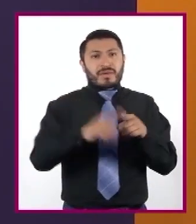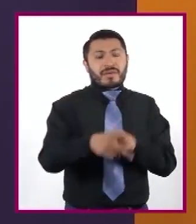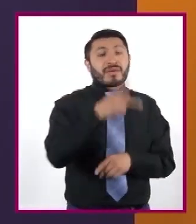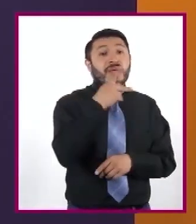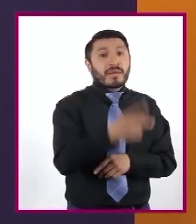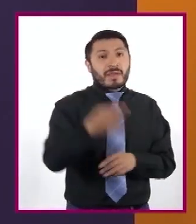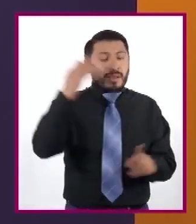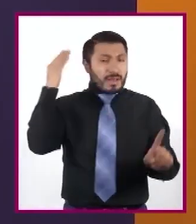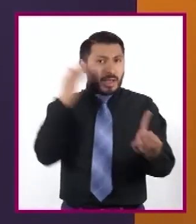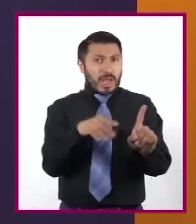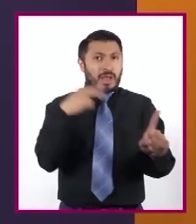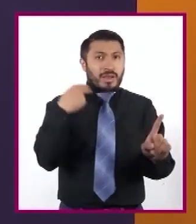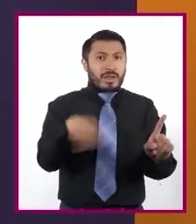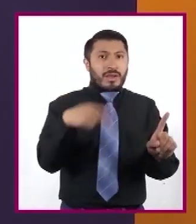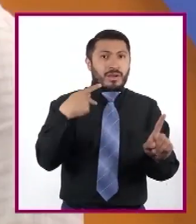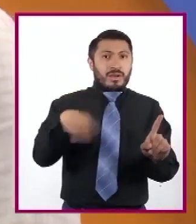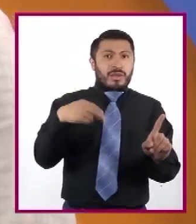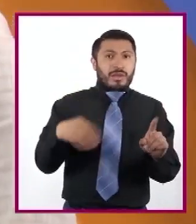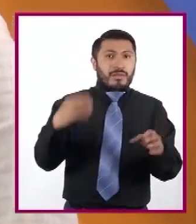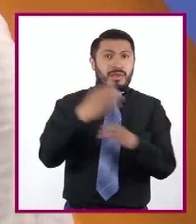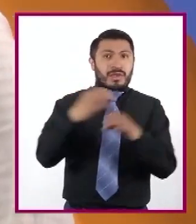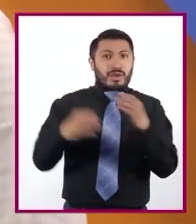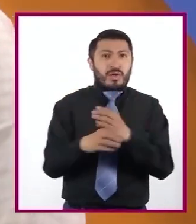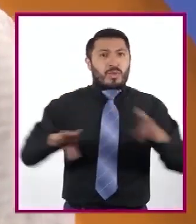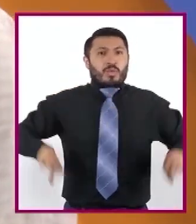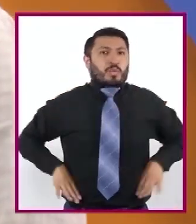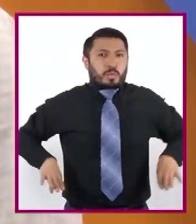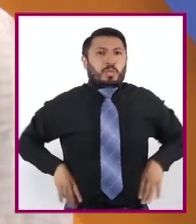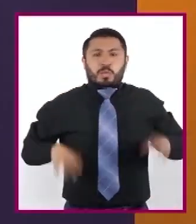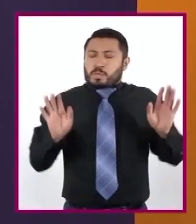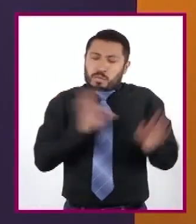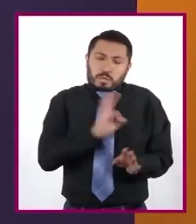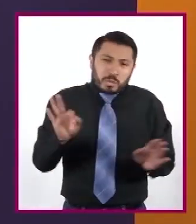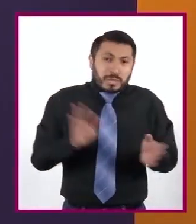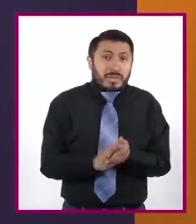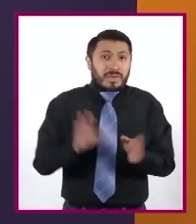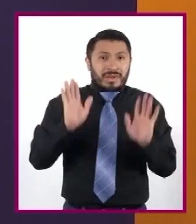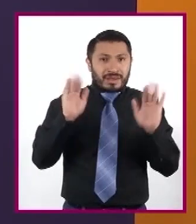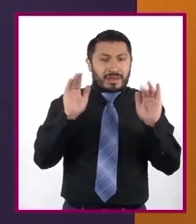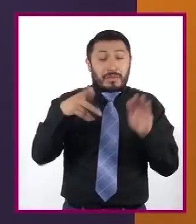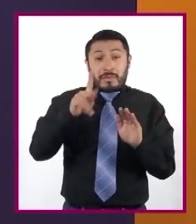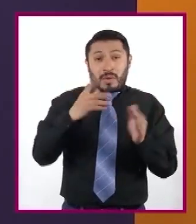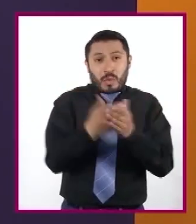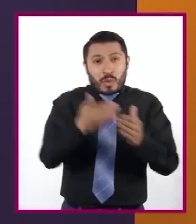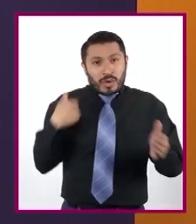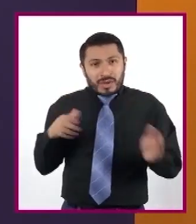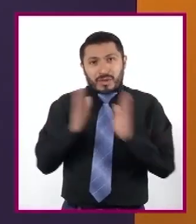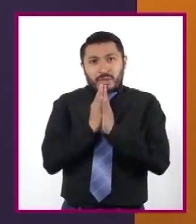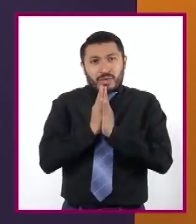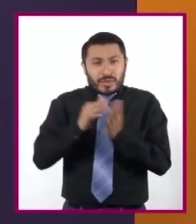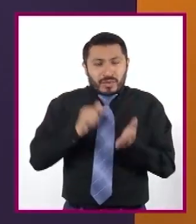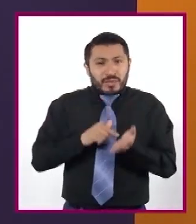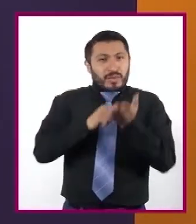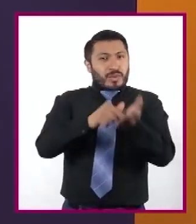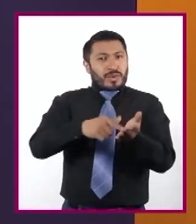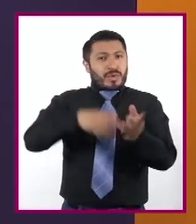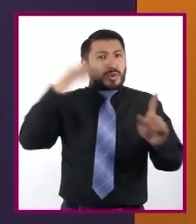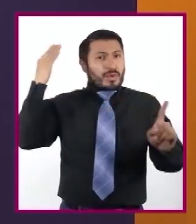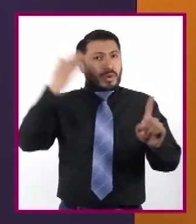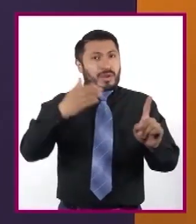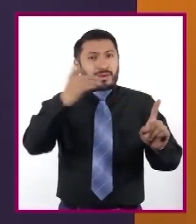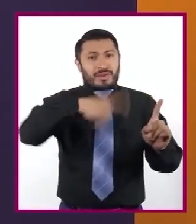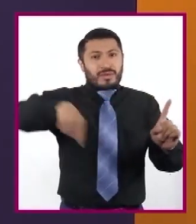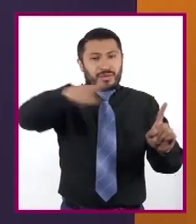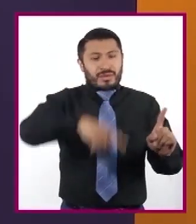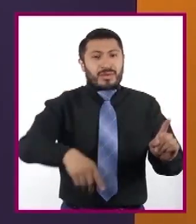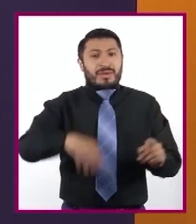para nombrar objetos y características. Antes de despedirme, quiero proponerles un reto final. Tengan a la mano